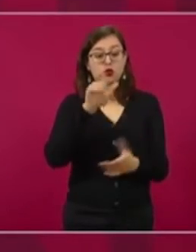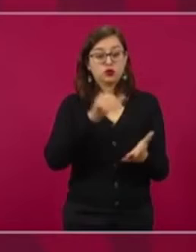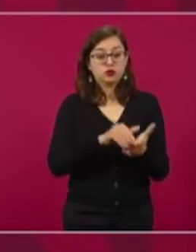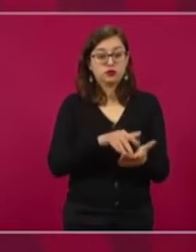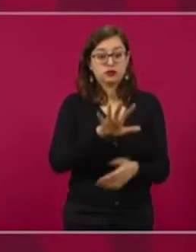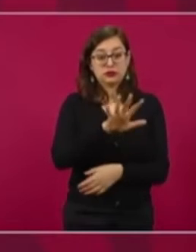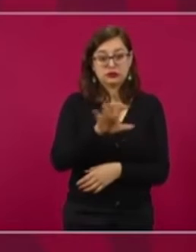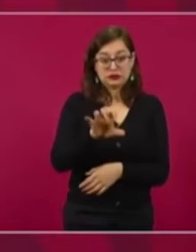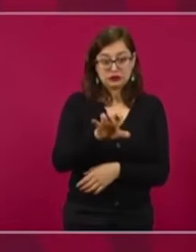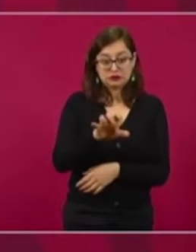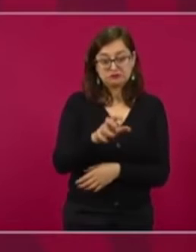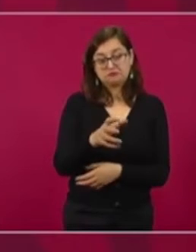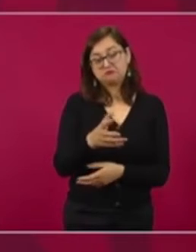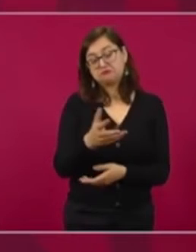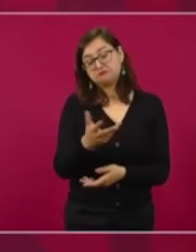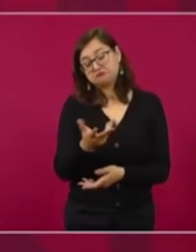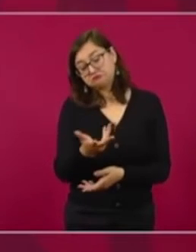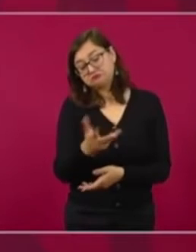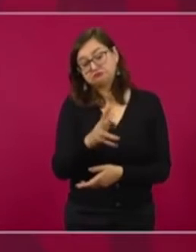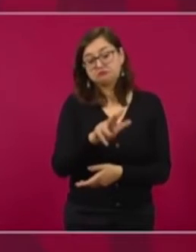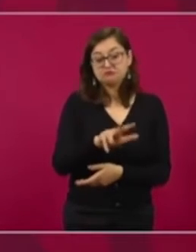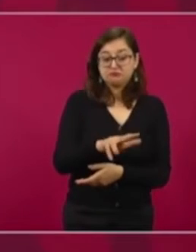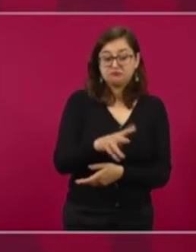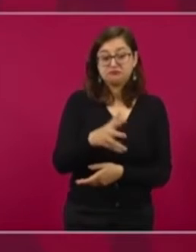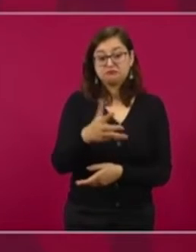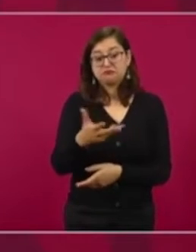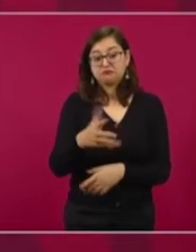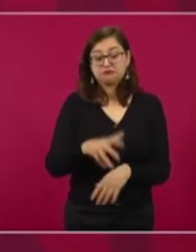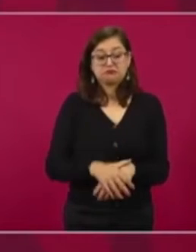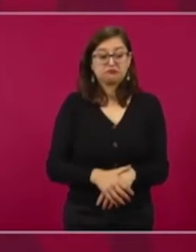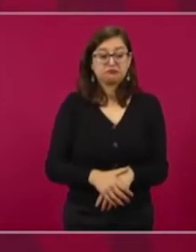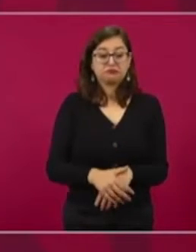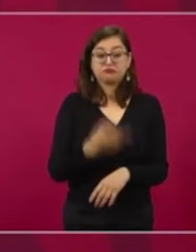da alrededor de